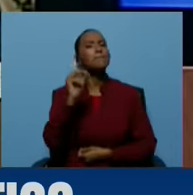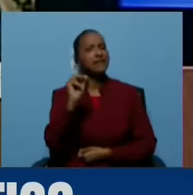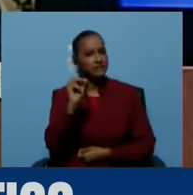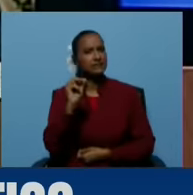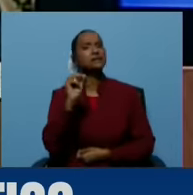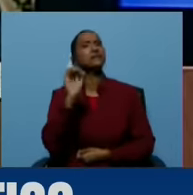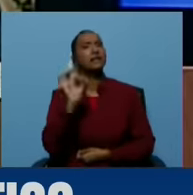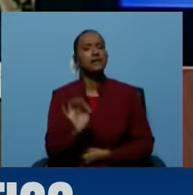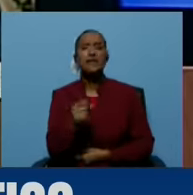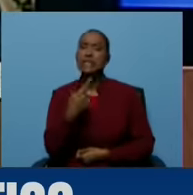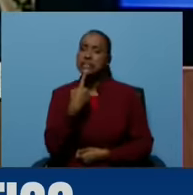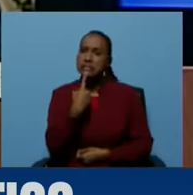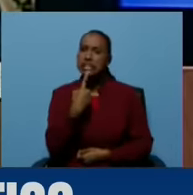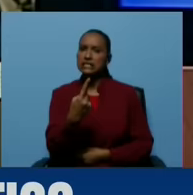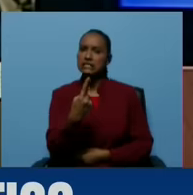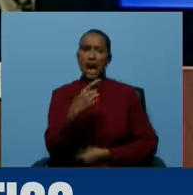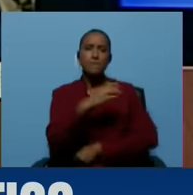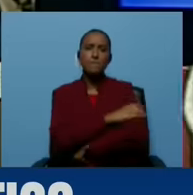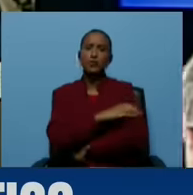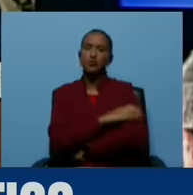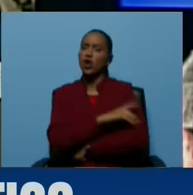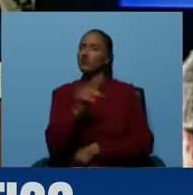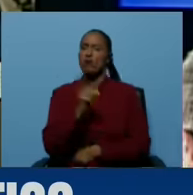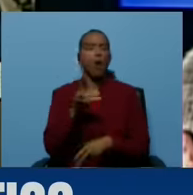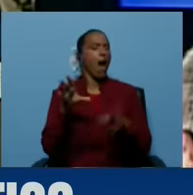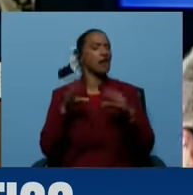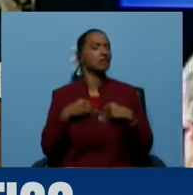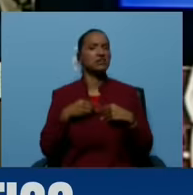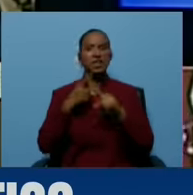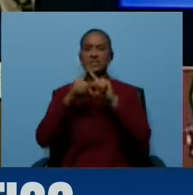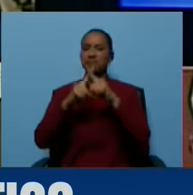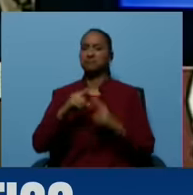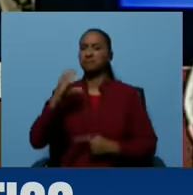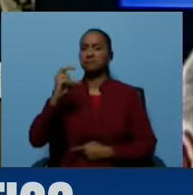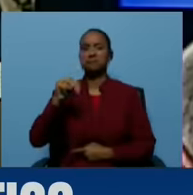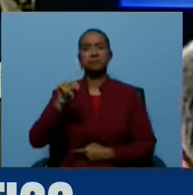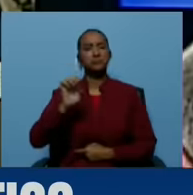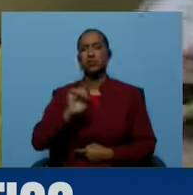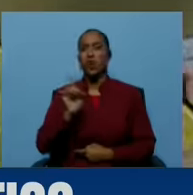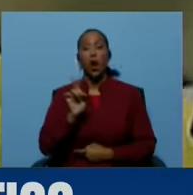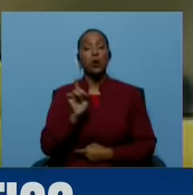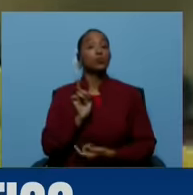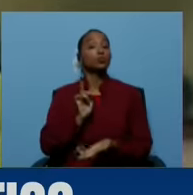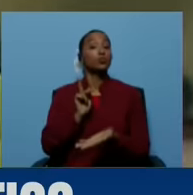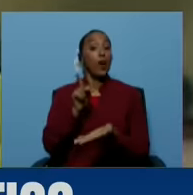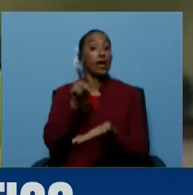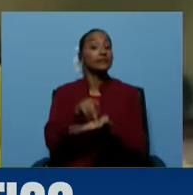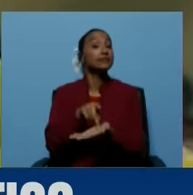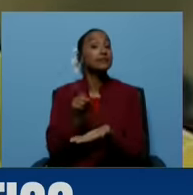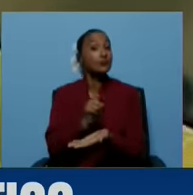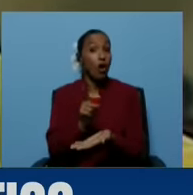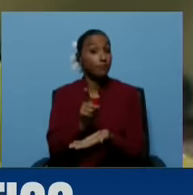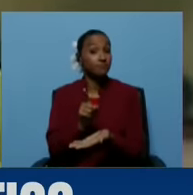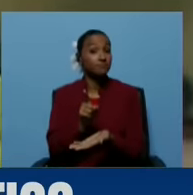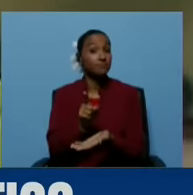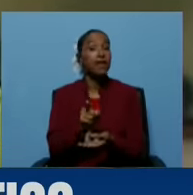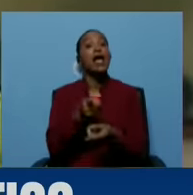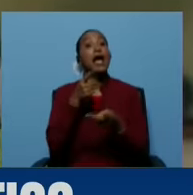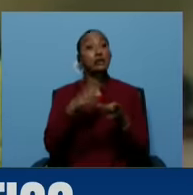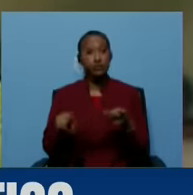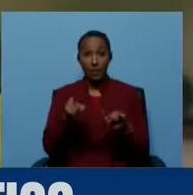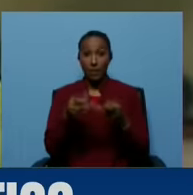venezolana decía que no iba a reconocer los resultados, sencillamente no asistió. Luego abrieron su página